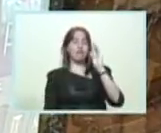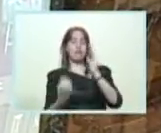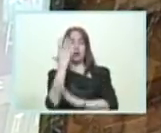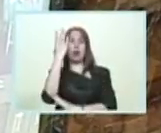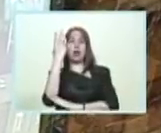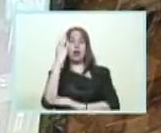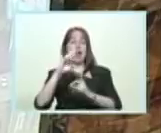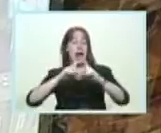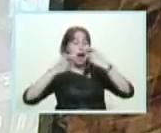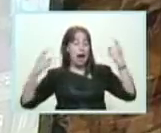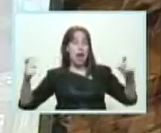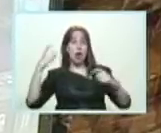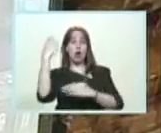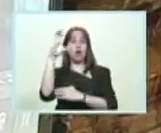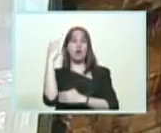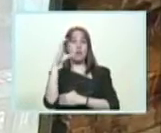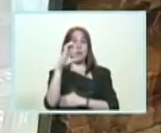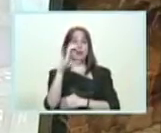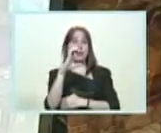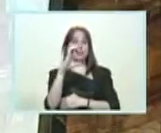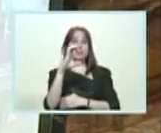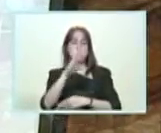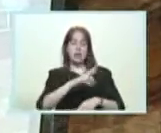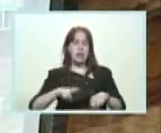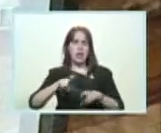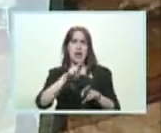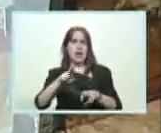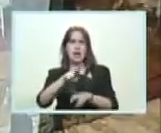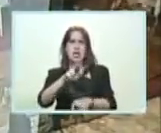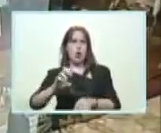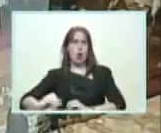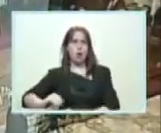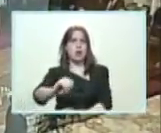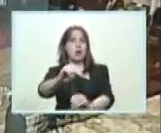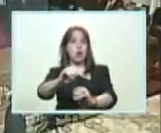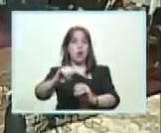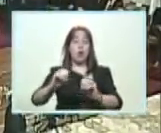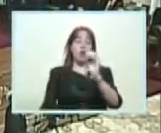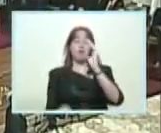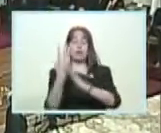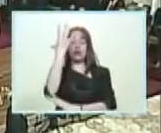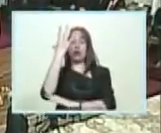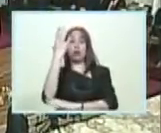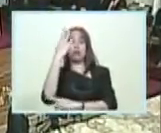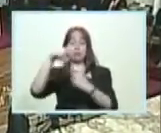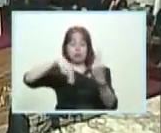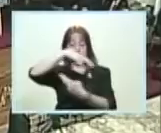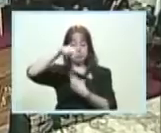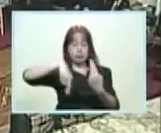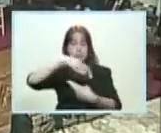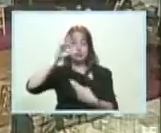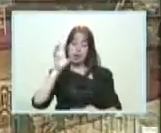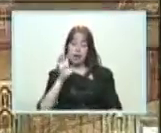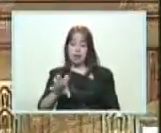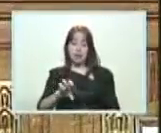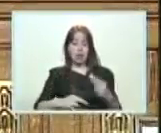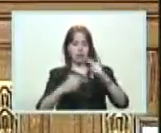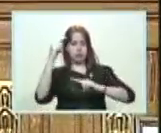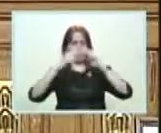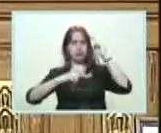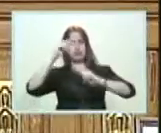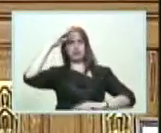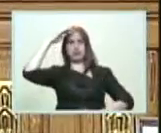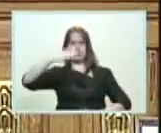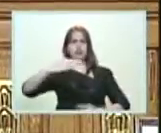Gran Colombia, que desde el Orinoco fundó el Estado, refundó la República, construyó los